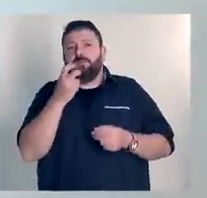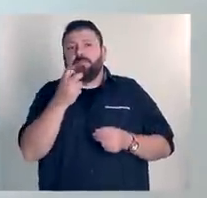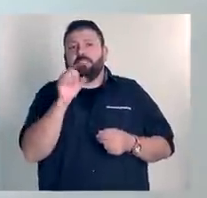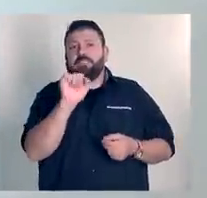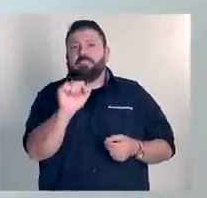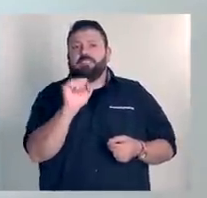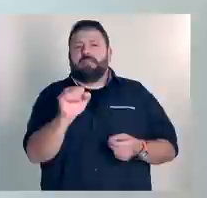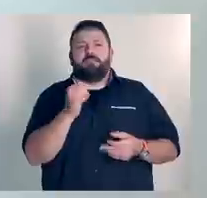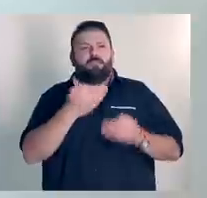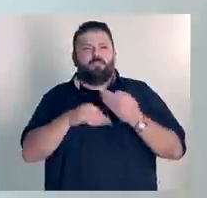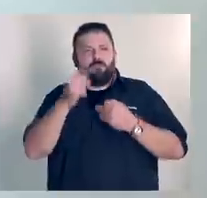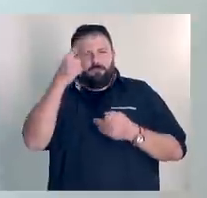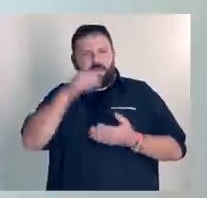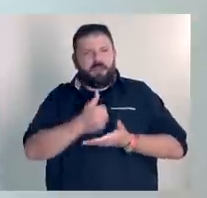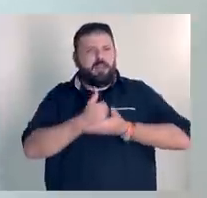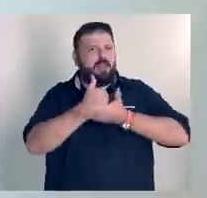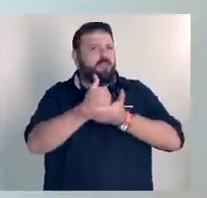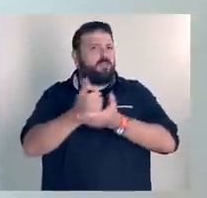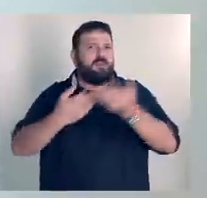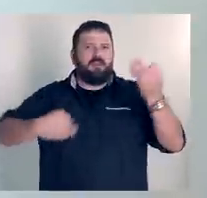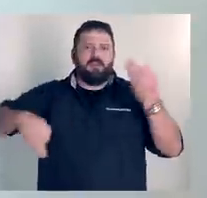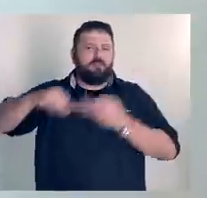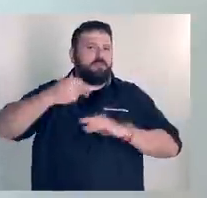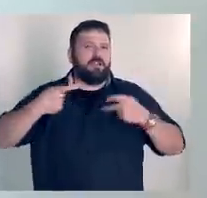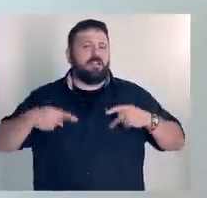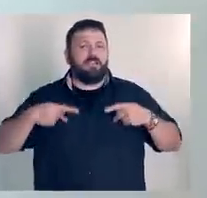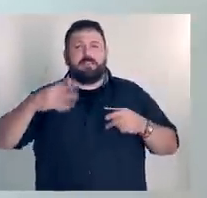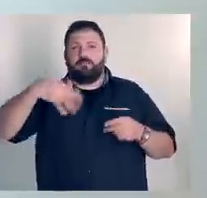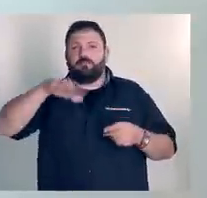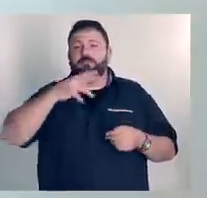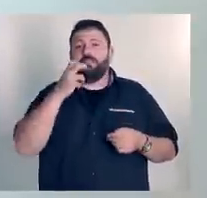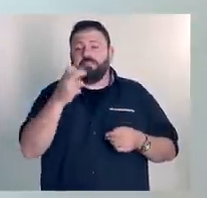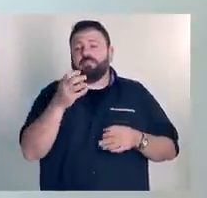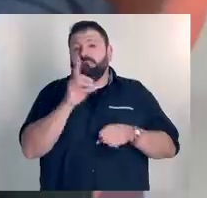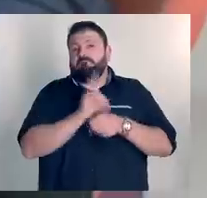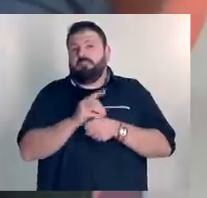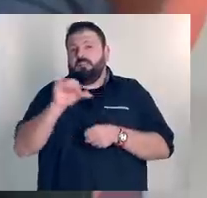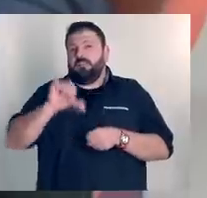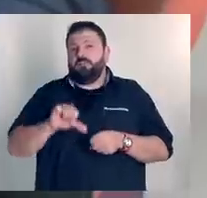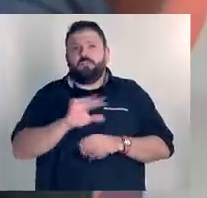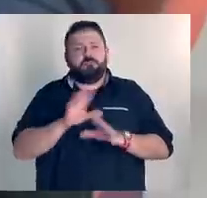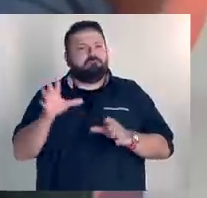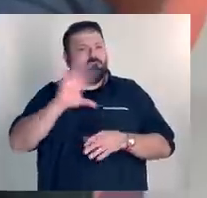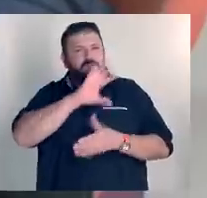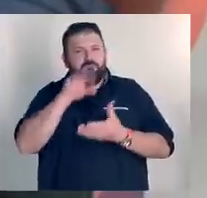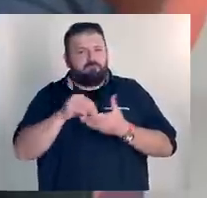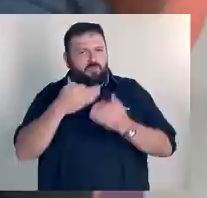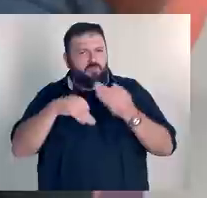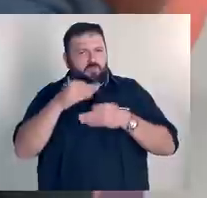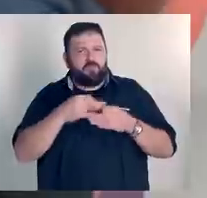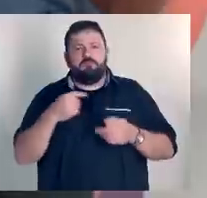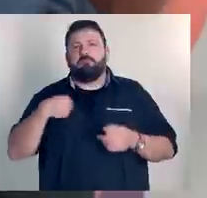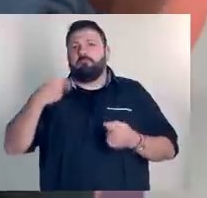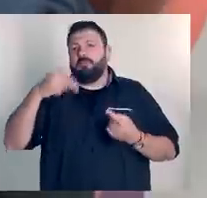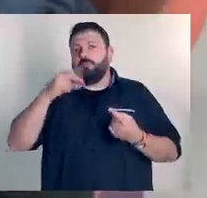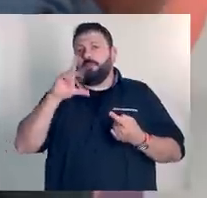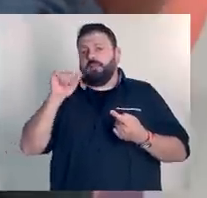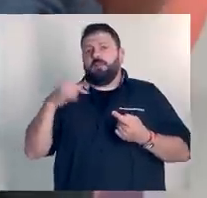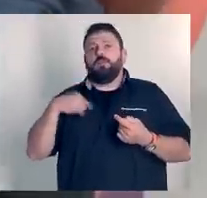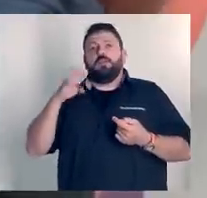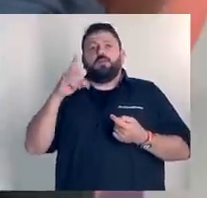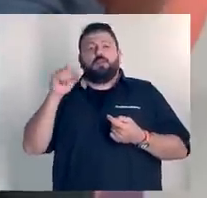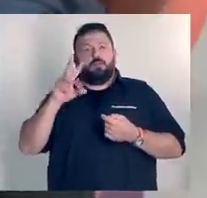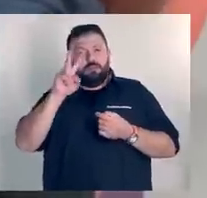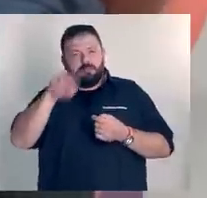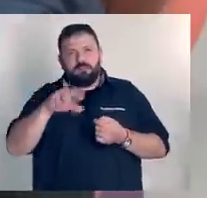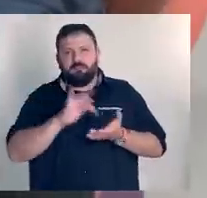ser el impulso que todos están buscando para arrancar. Por nuestra parte, el día de hoy sería todo. Mi nombre es Claudia García y a mi lado... Eduardo Beas, un placer